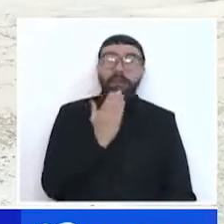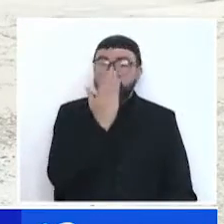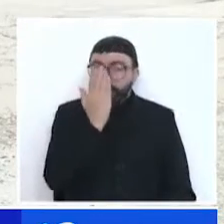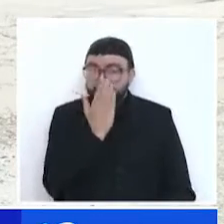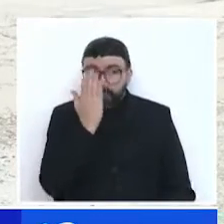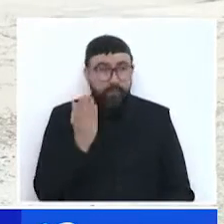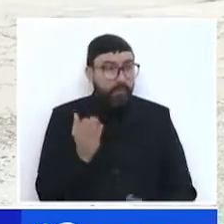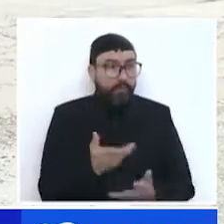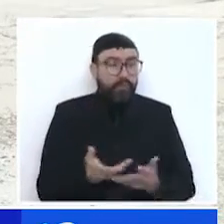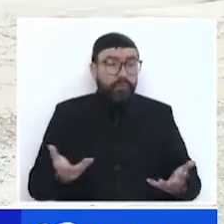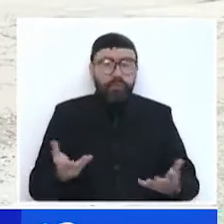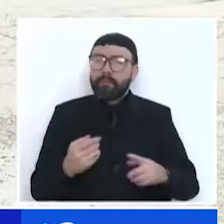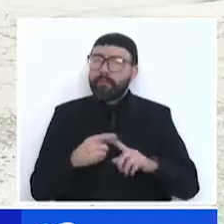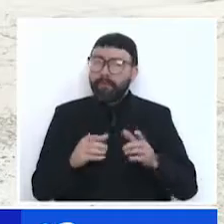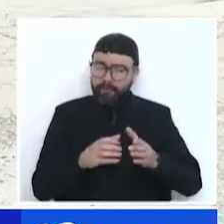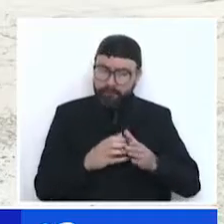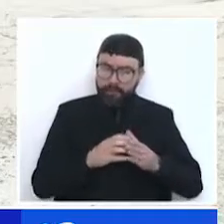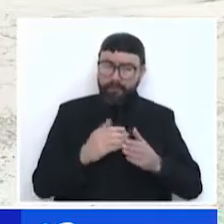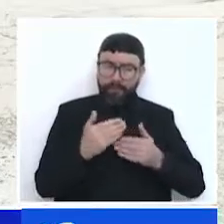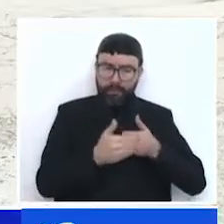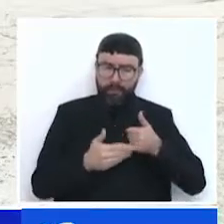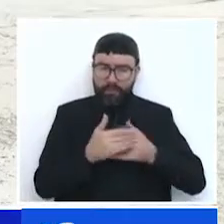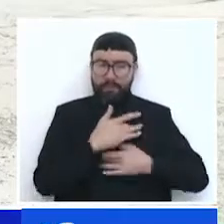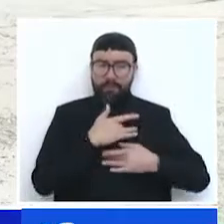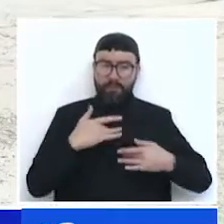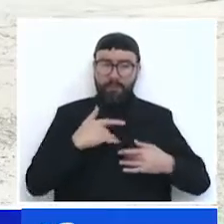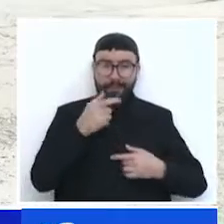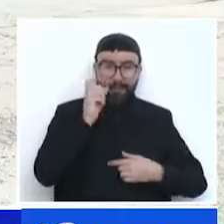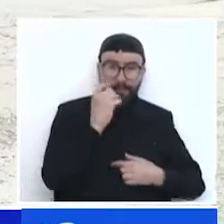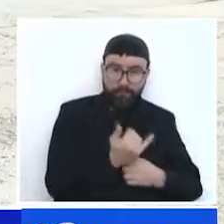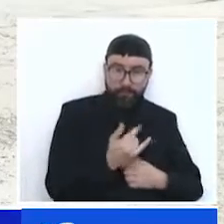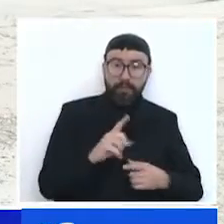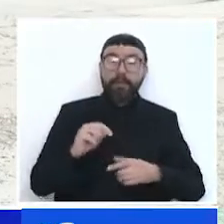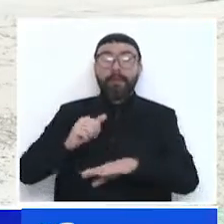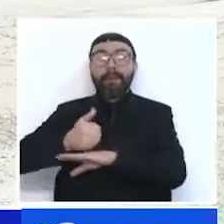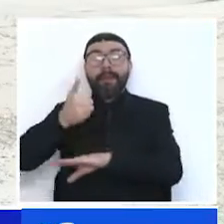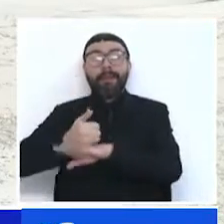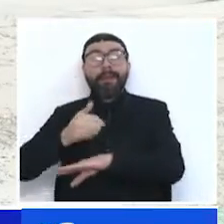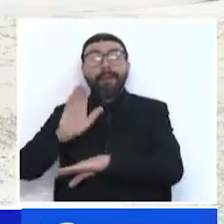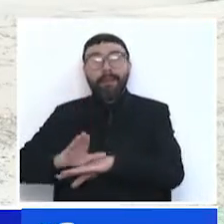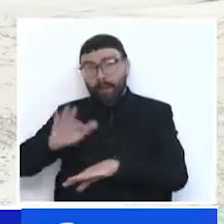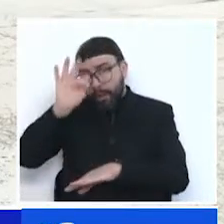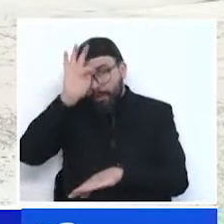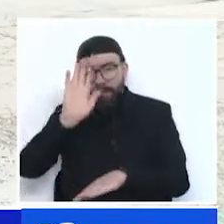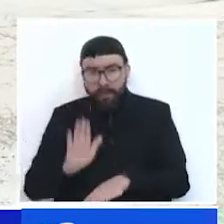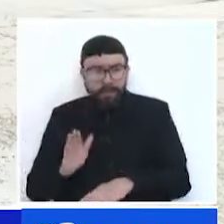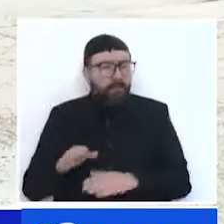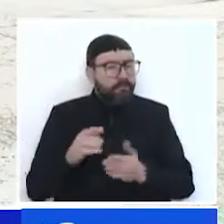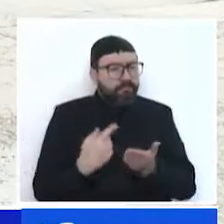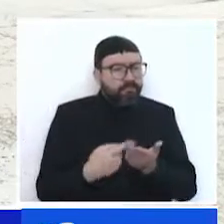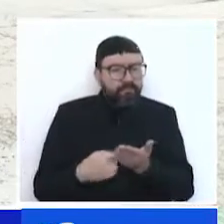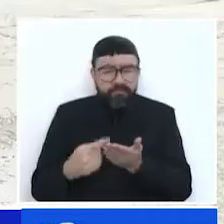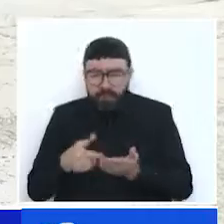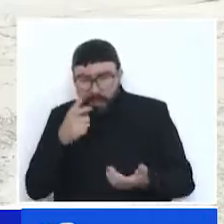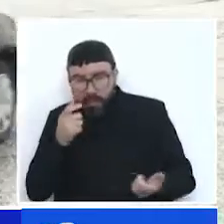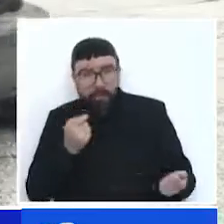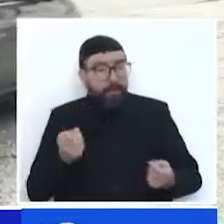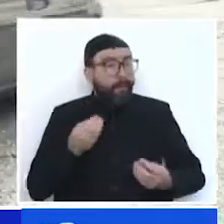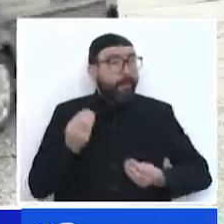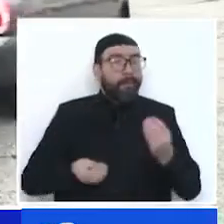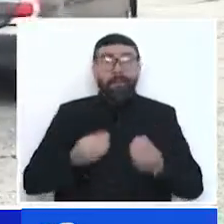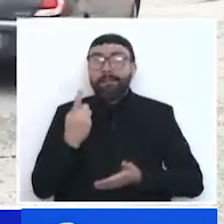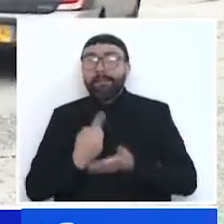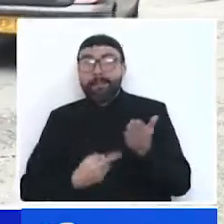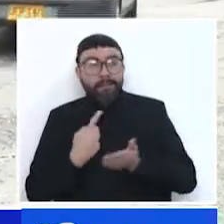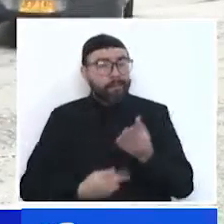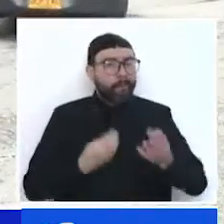eso, la Territorial de Salud de Caldas y también el gerente del hospital están en este momento realizando planes de contingencia